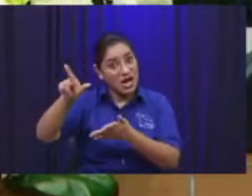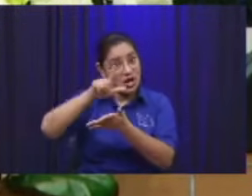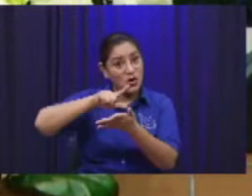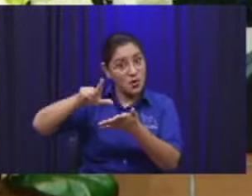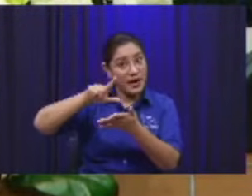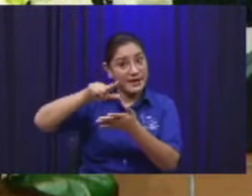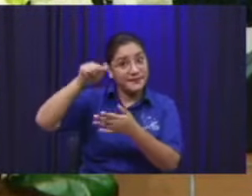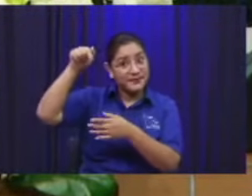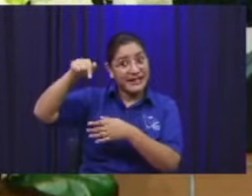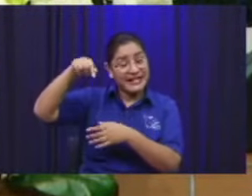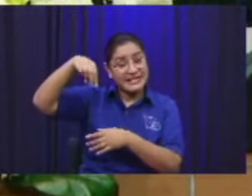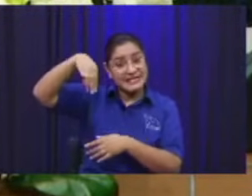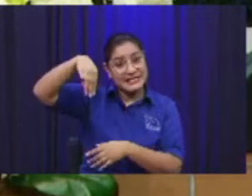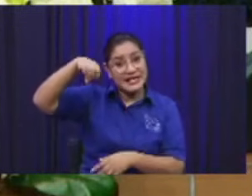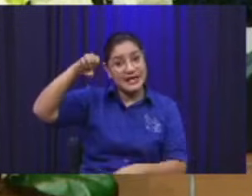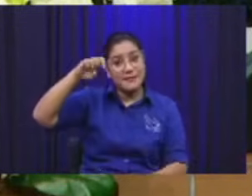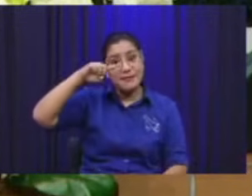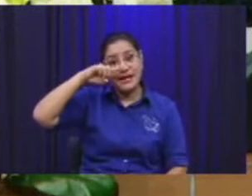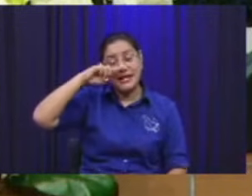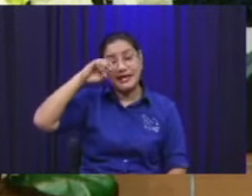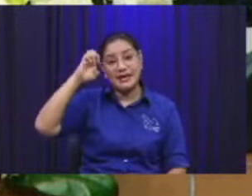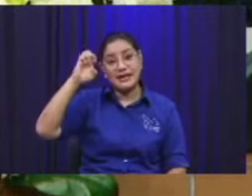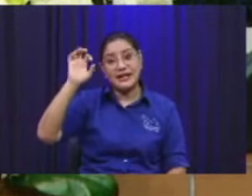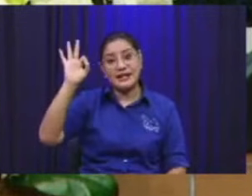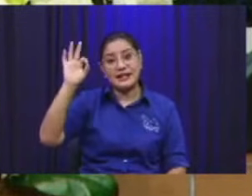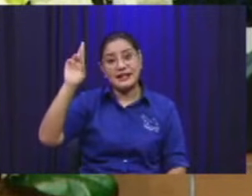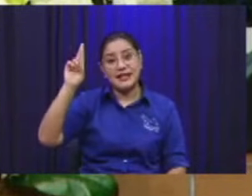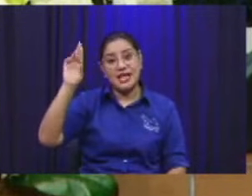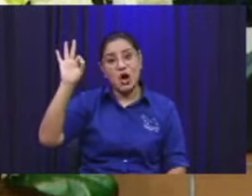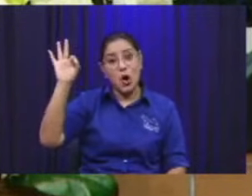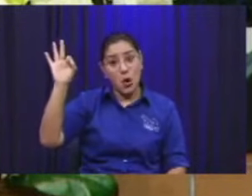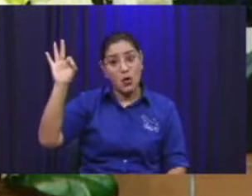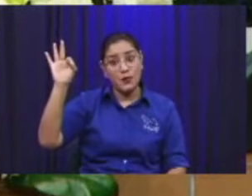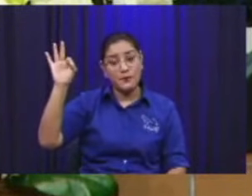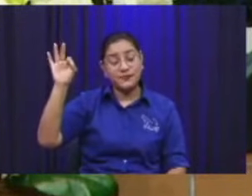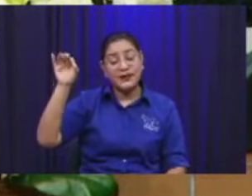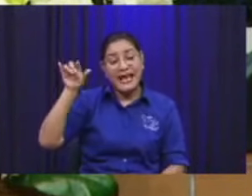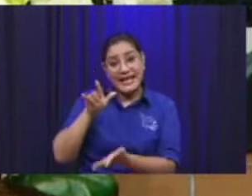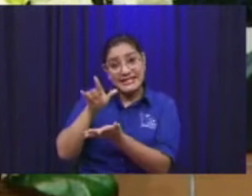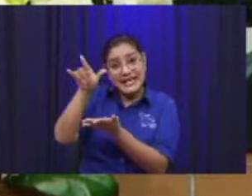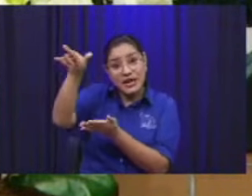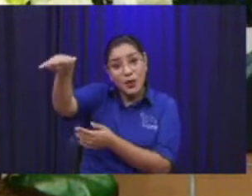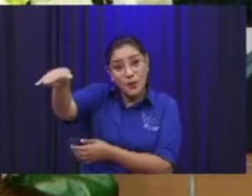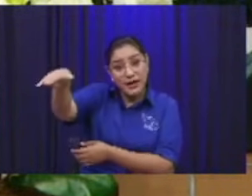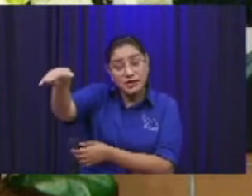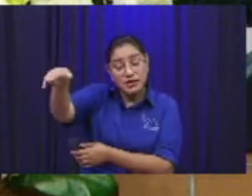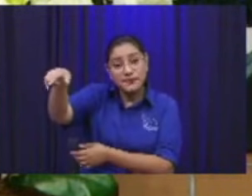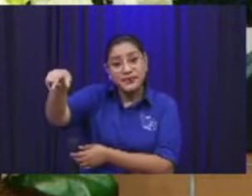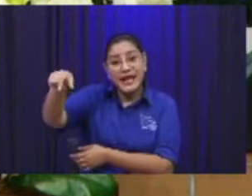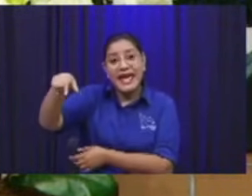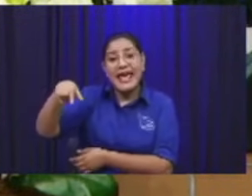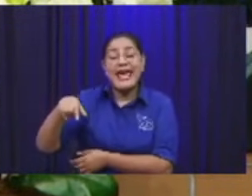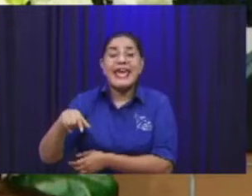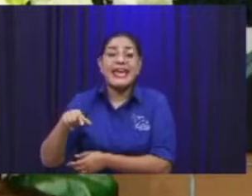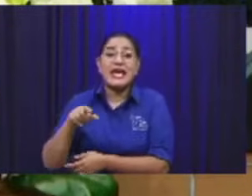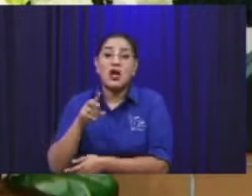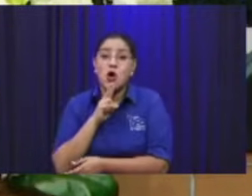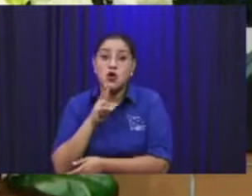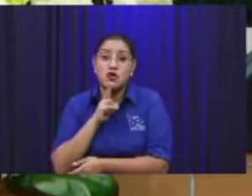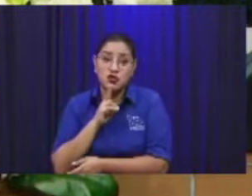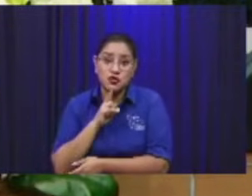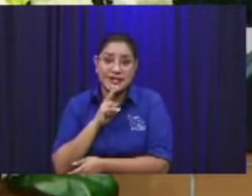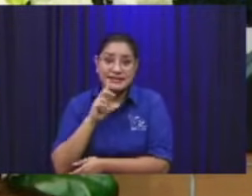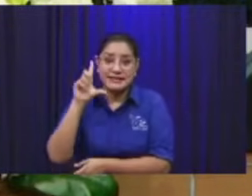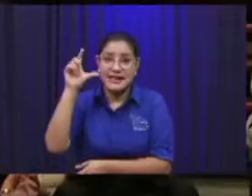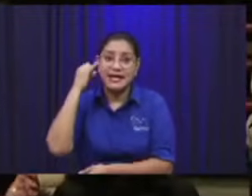meteoro ese que dijo empezó a causar estragos en la colonia en donde está el aeropuerto san pedro sula ya estaba inundada se llama la colonia en lima la lee